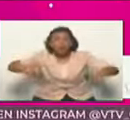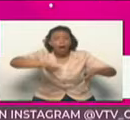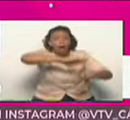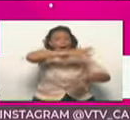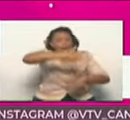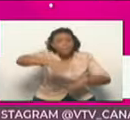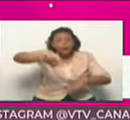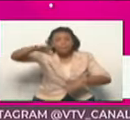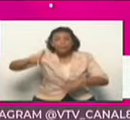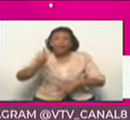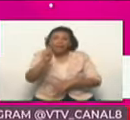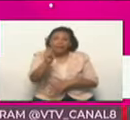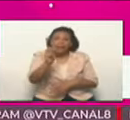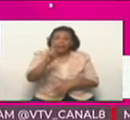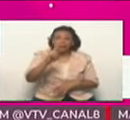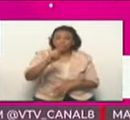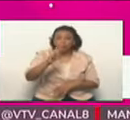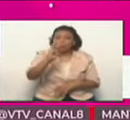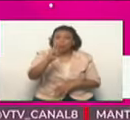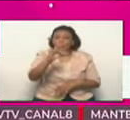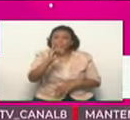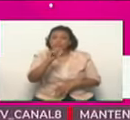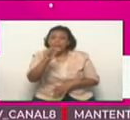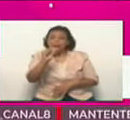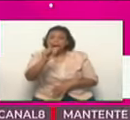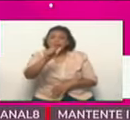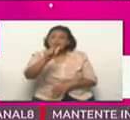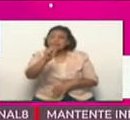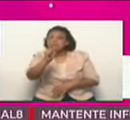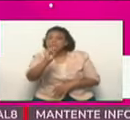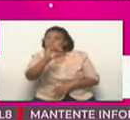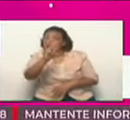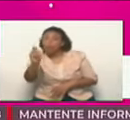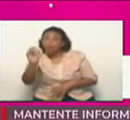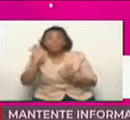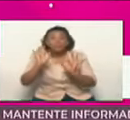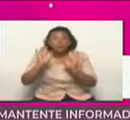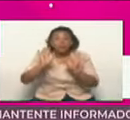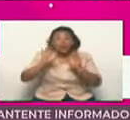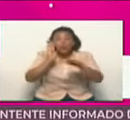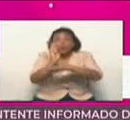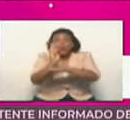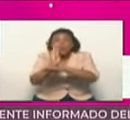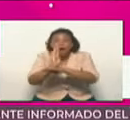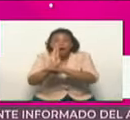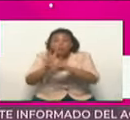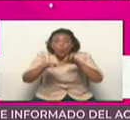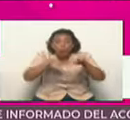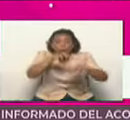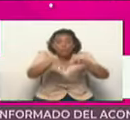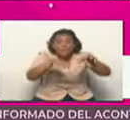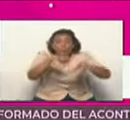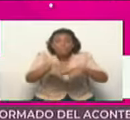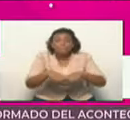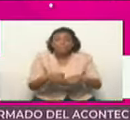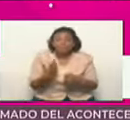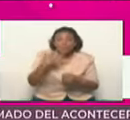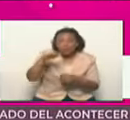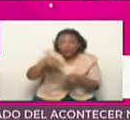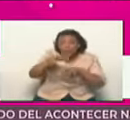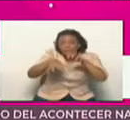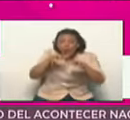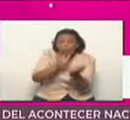de Turpialito, dedicada al cultivo principalmente de cultivo de bivalvos marinos, pero también